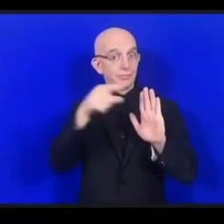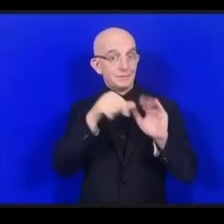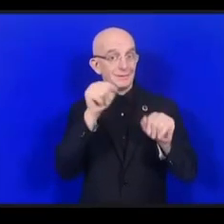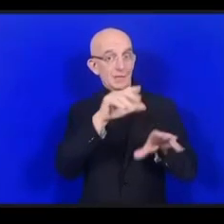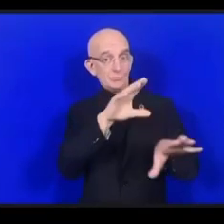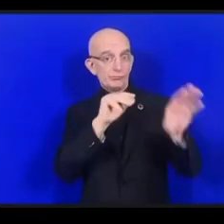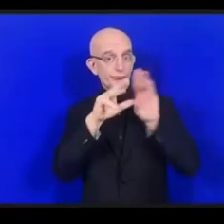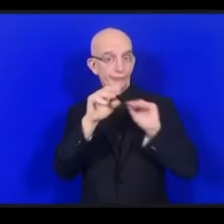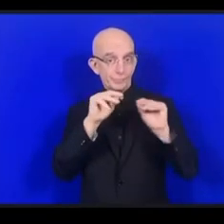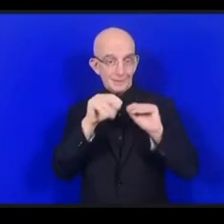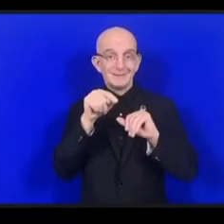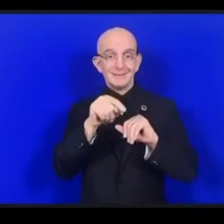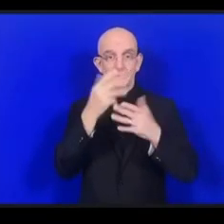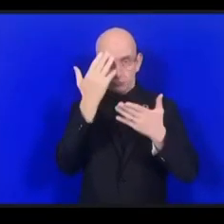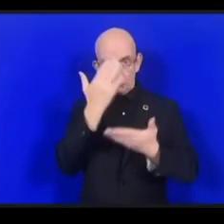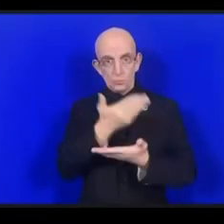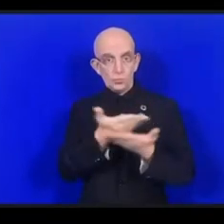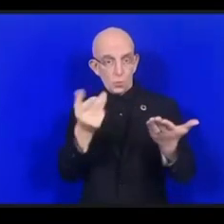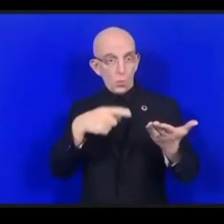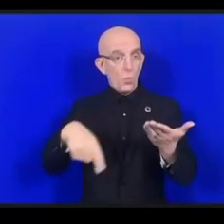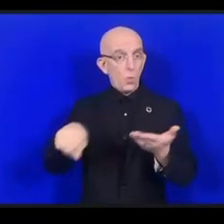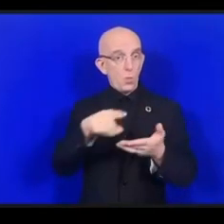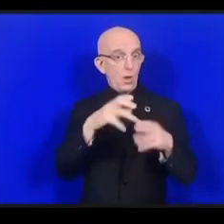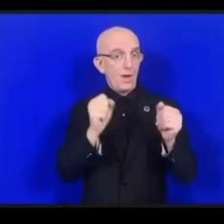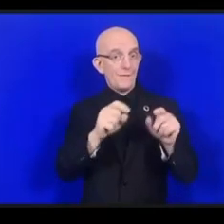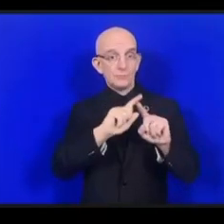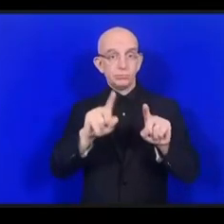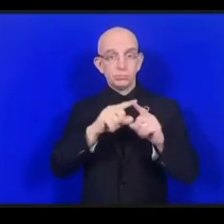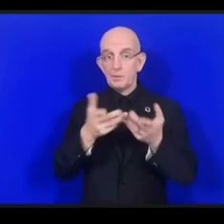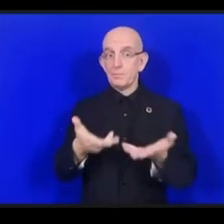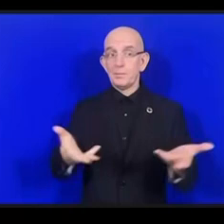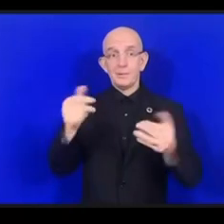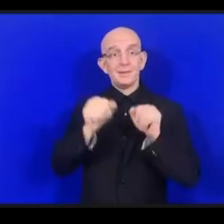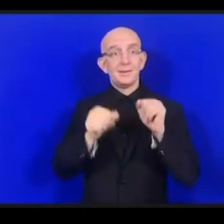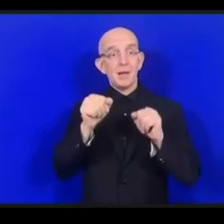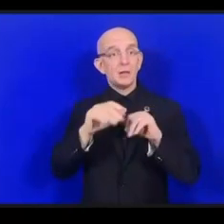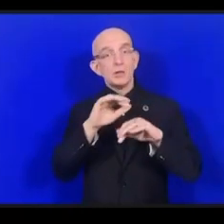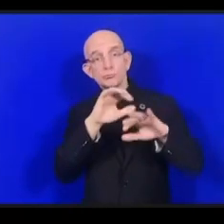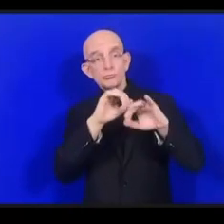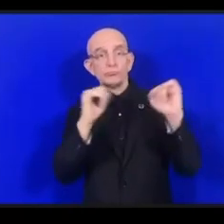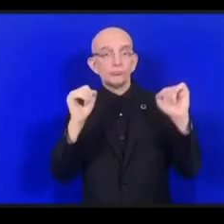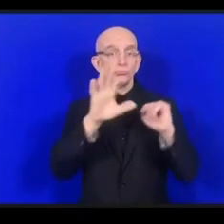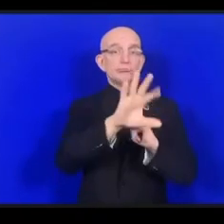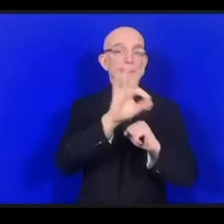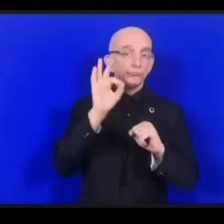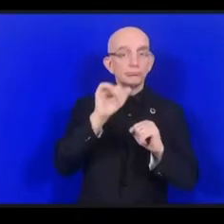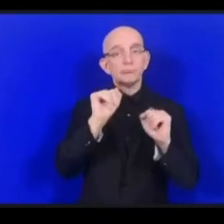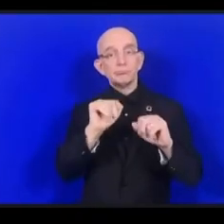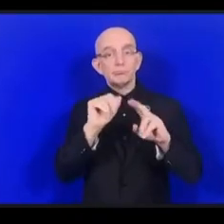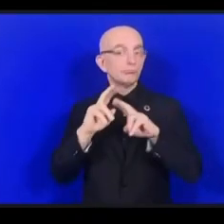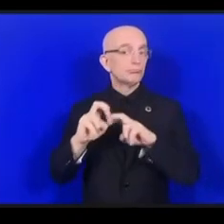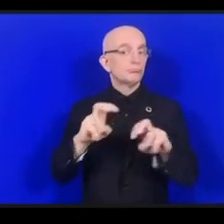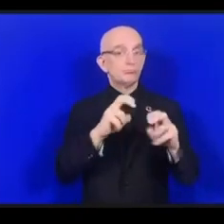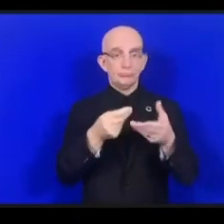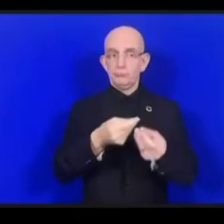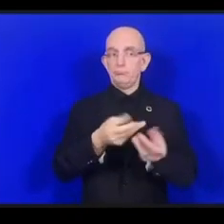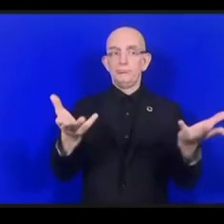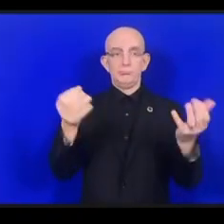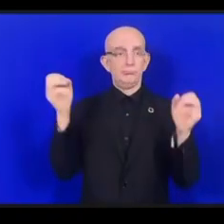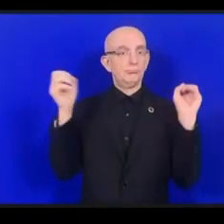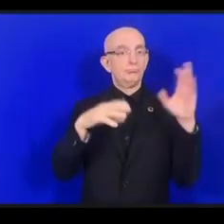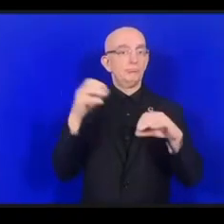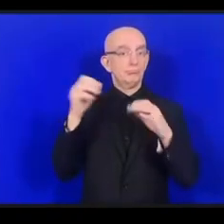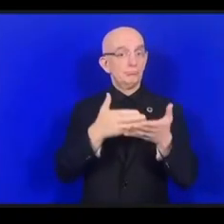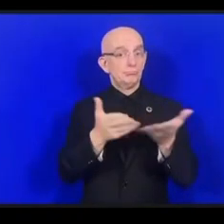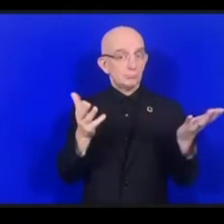pueda darles una regla una responsabilidad para ayudarles a cumplir con los odss en base a la